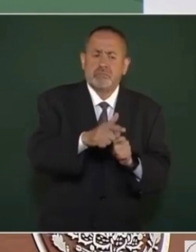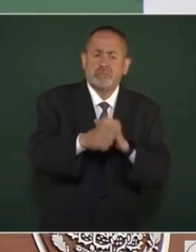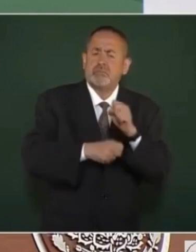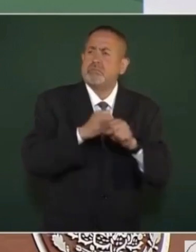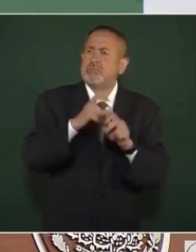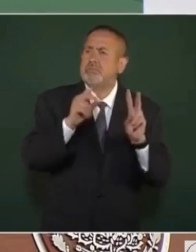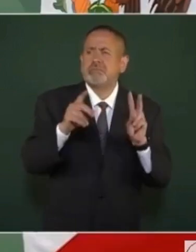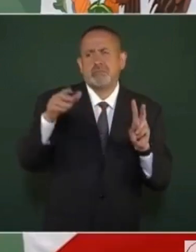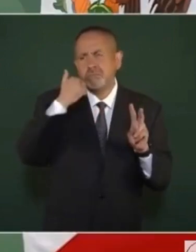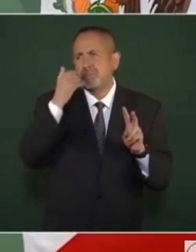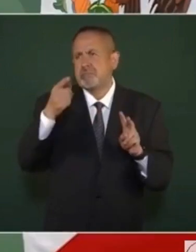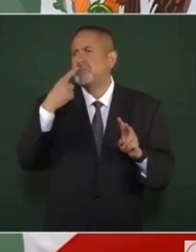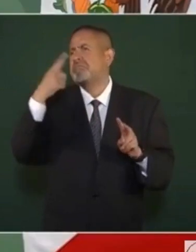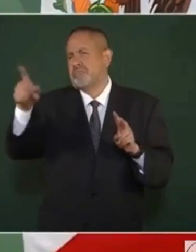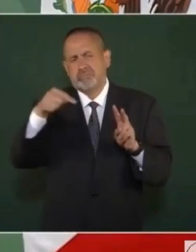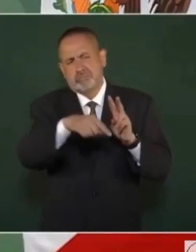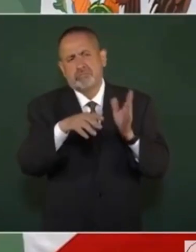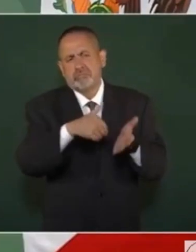años.